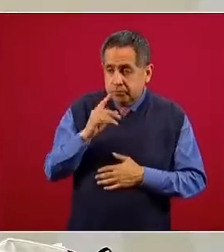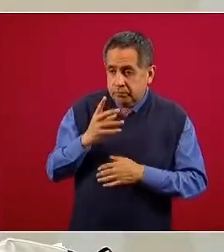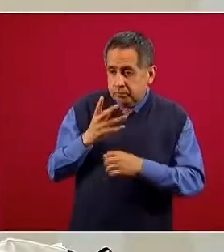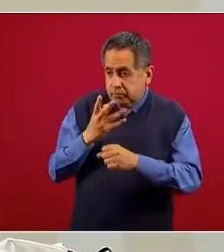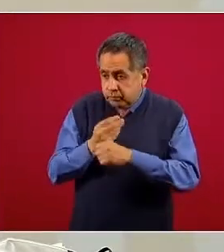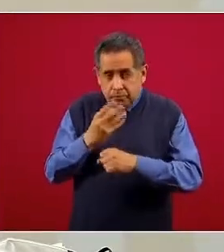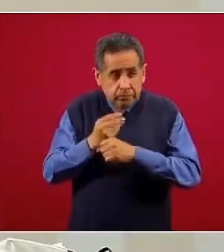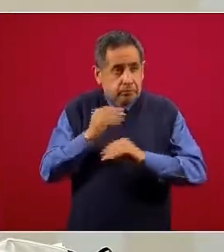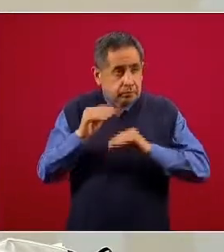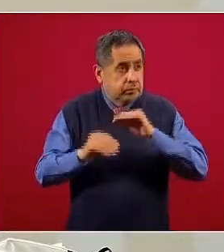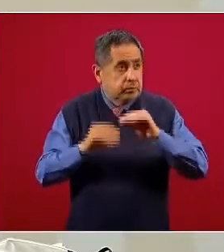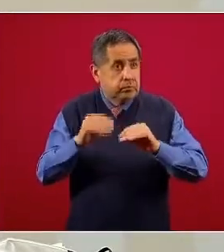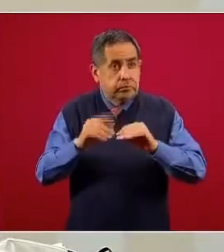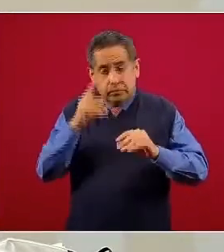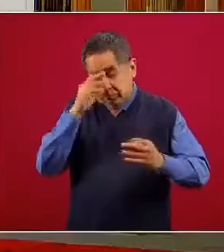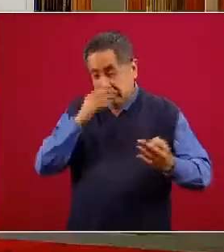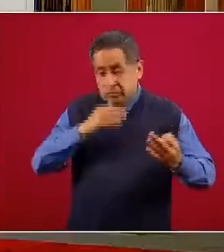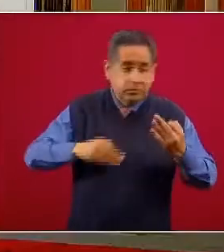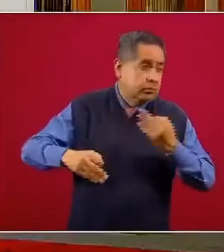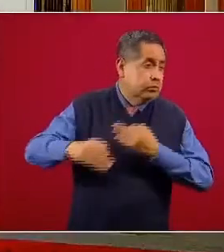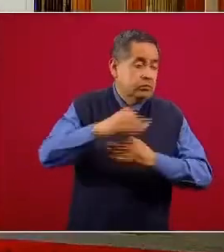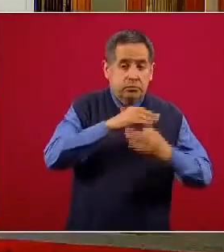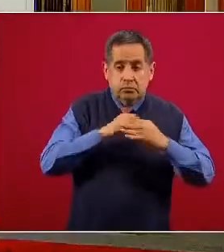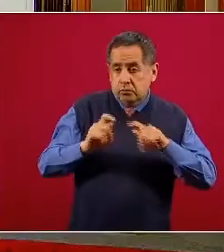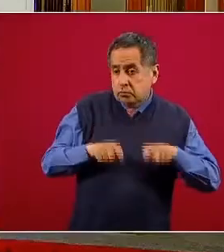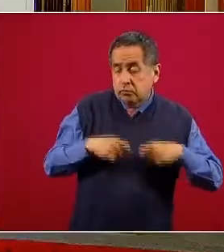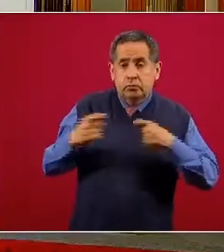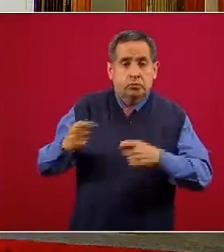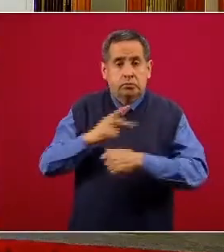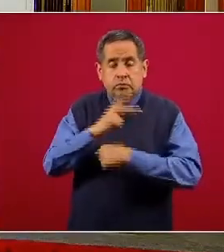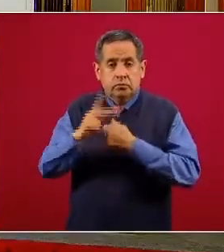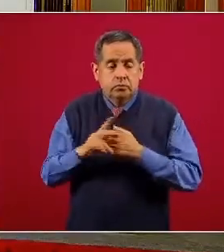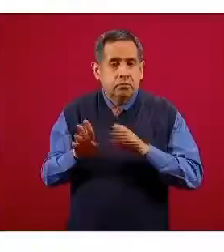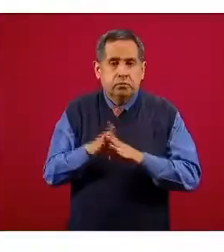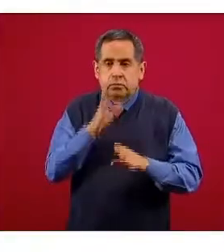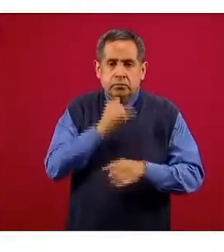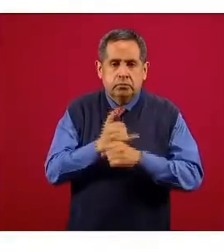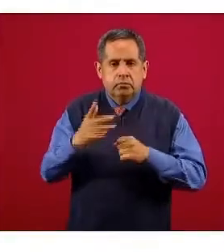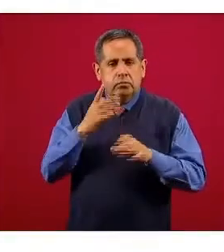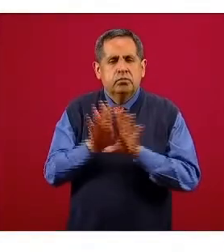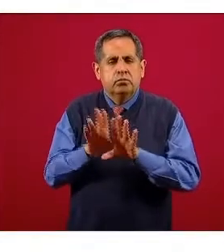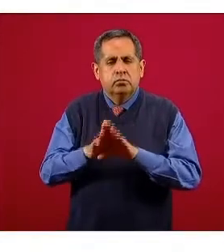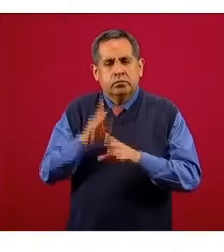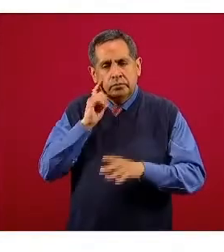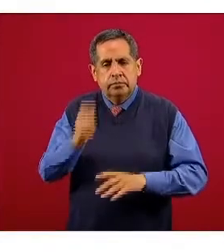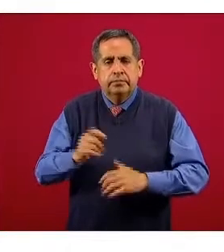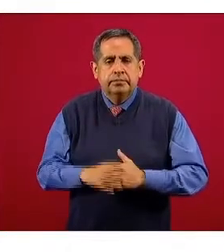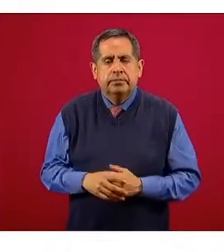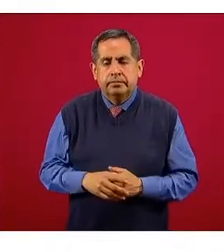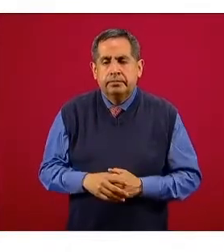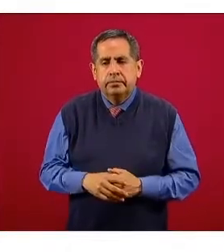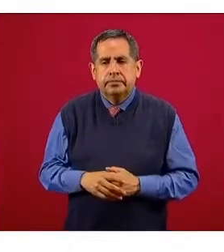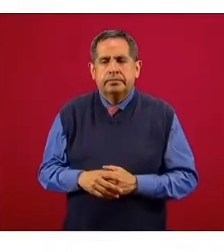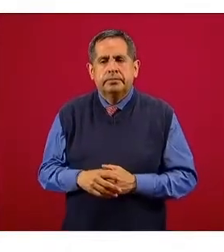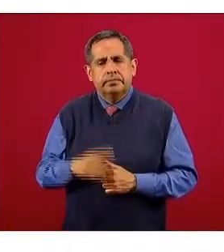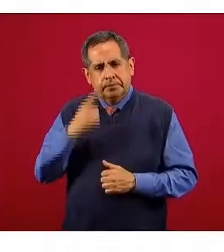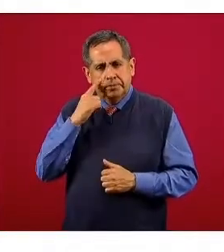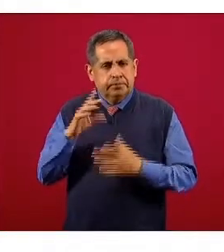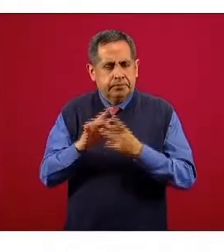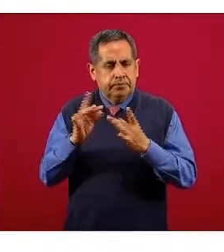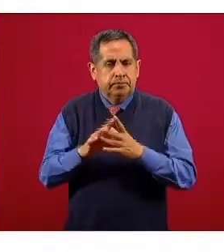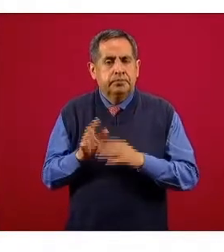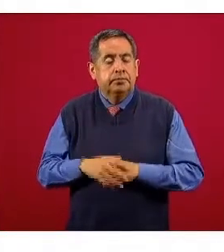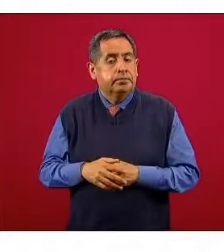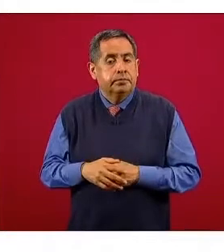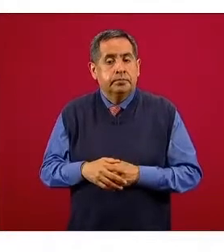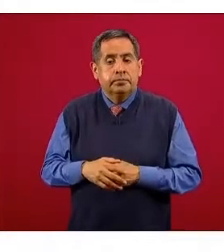la atención universal a la población en nuestro país. Aquí podemos visualizar que el